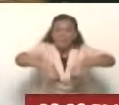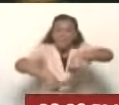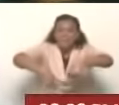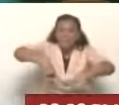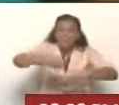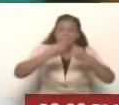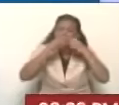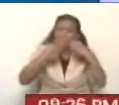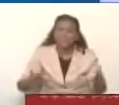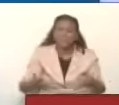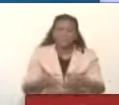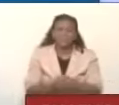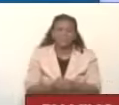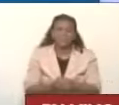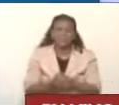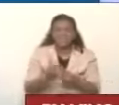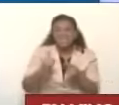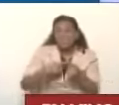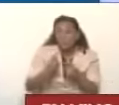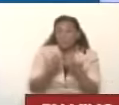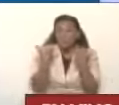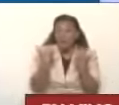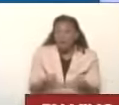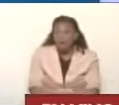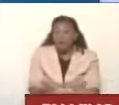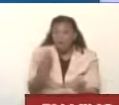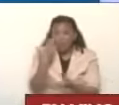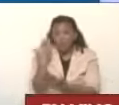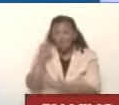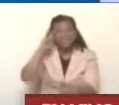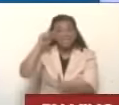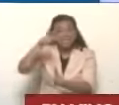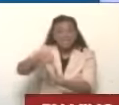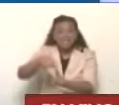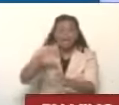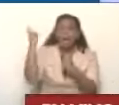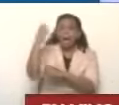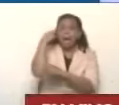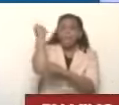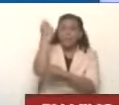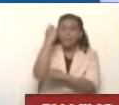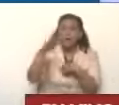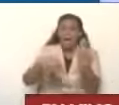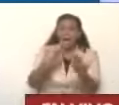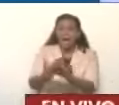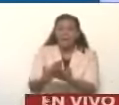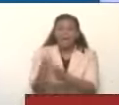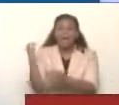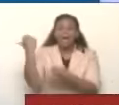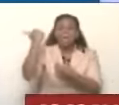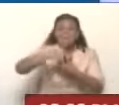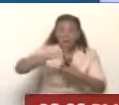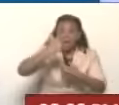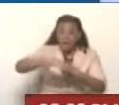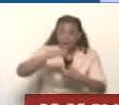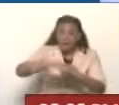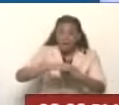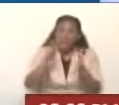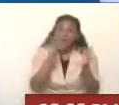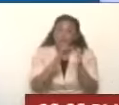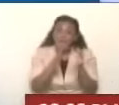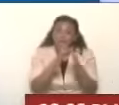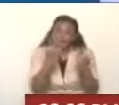una belleza, pues. Y entonces nos vamos directo del Apure a Maracaibo, porque en Maracaibo